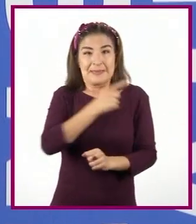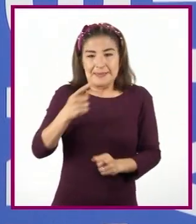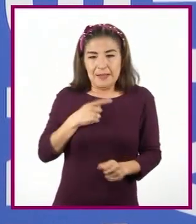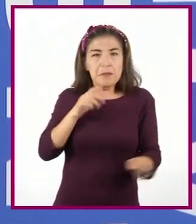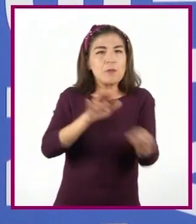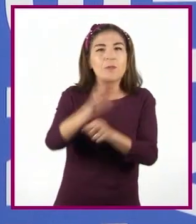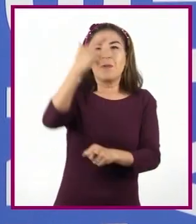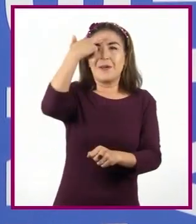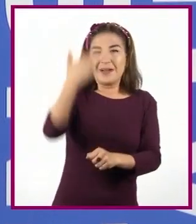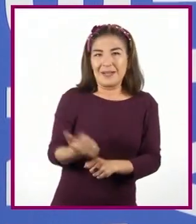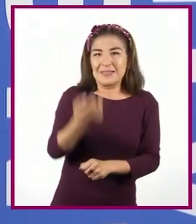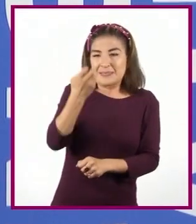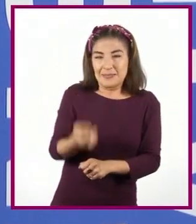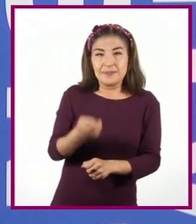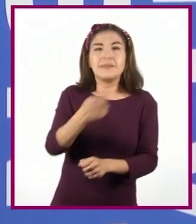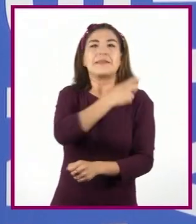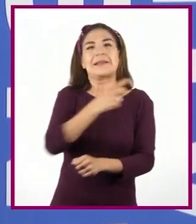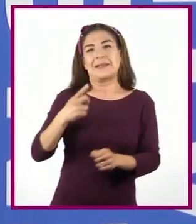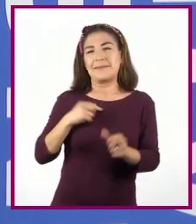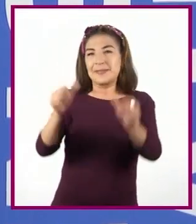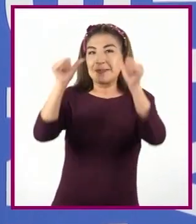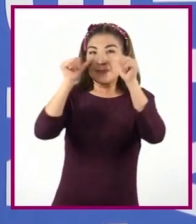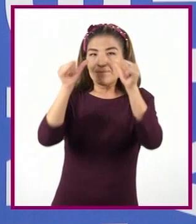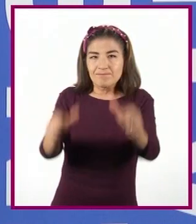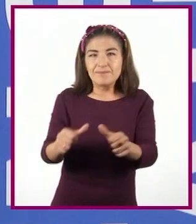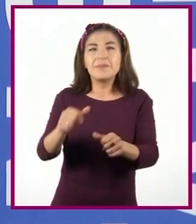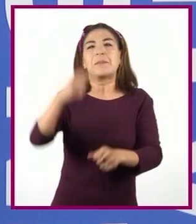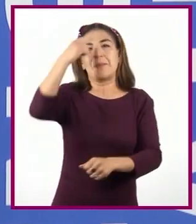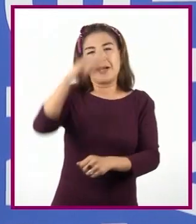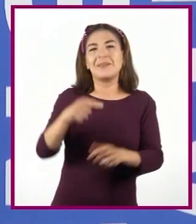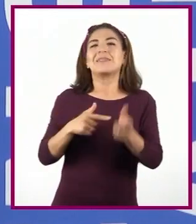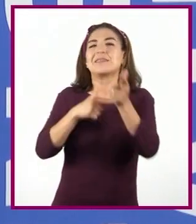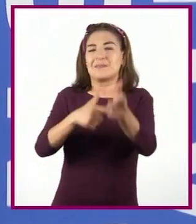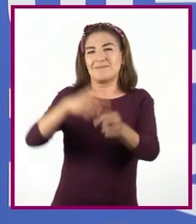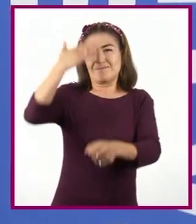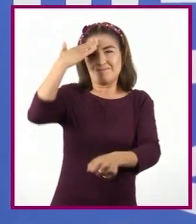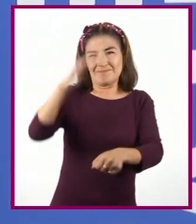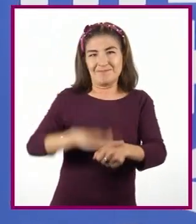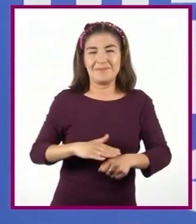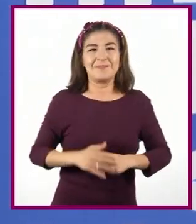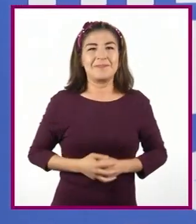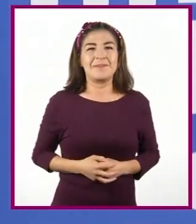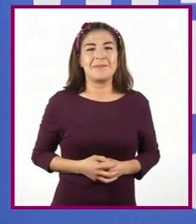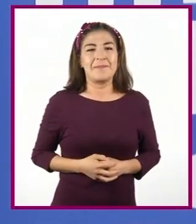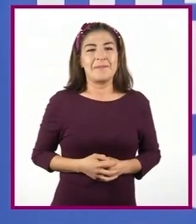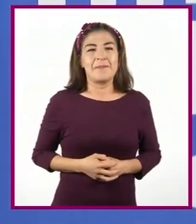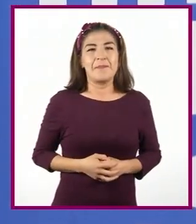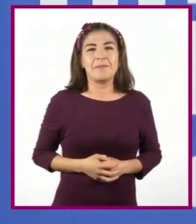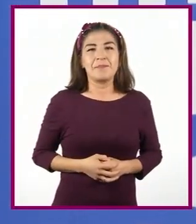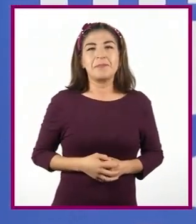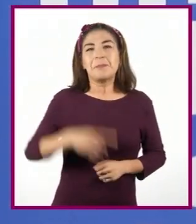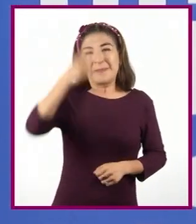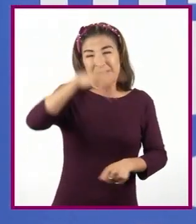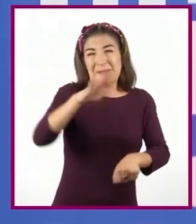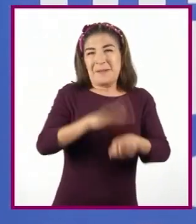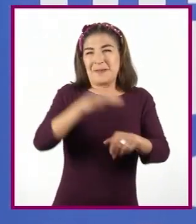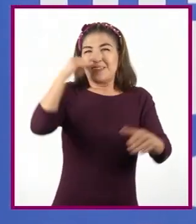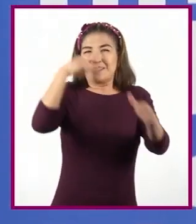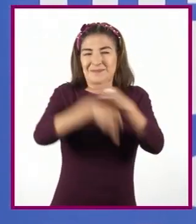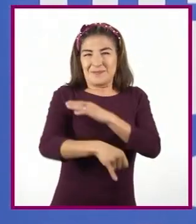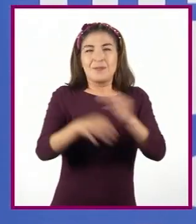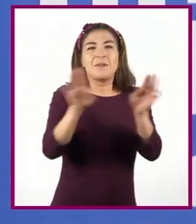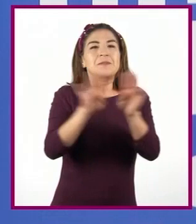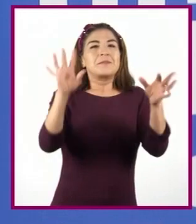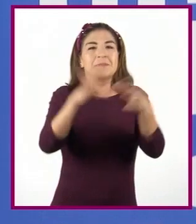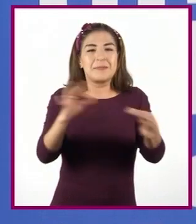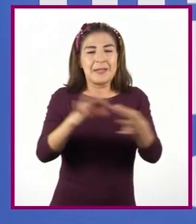ser y que debe prestarles atención y conservarlos en su memoria. Para explorar más a fondo esta idea, veamos